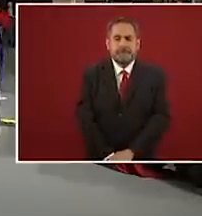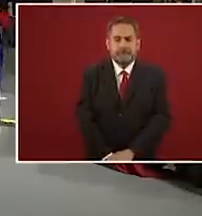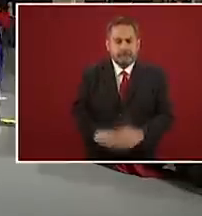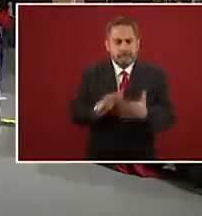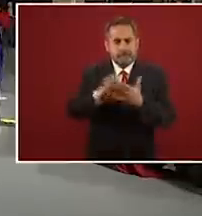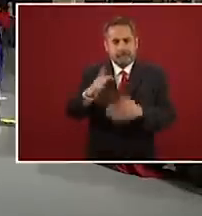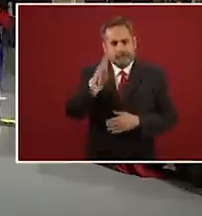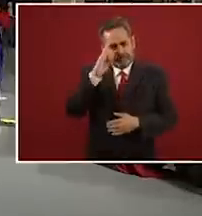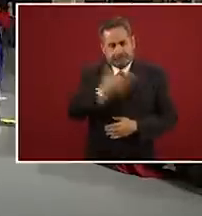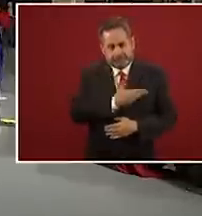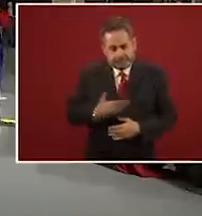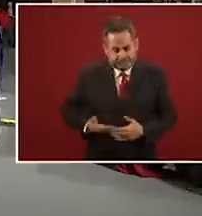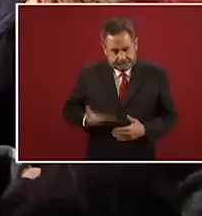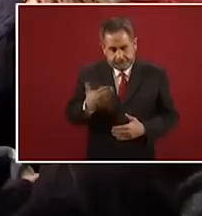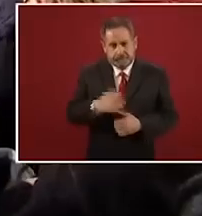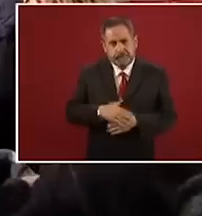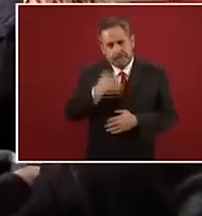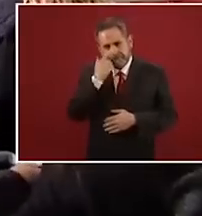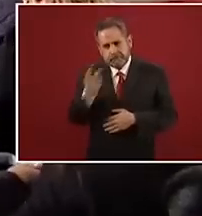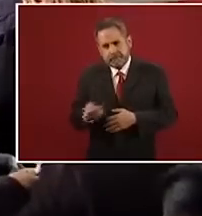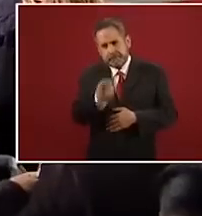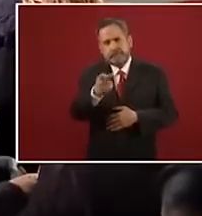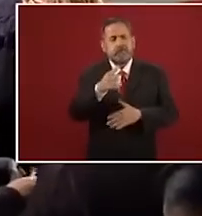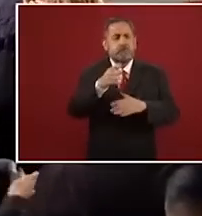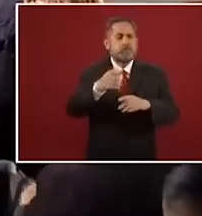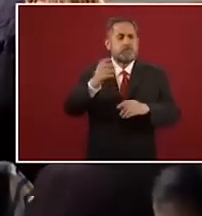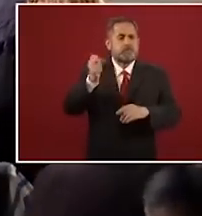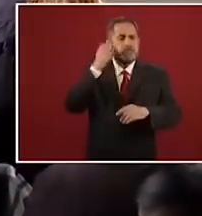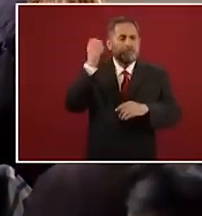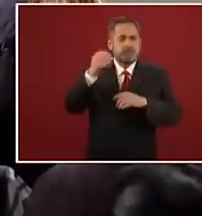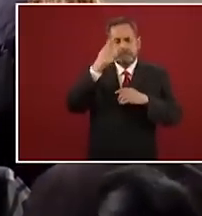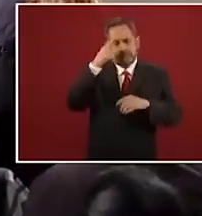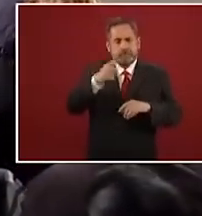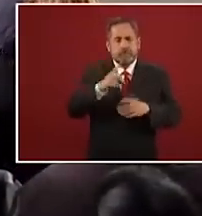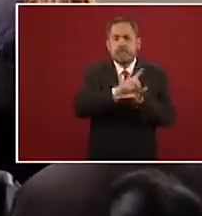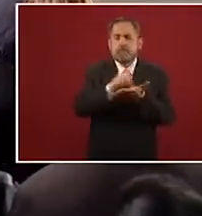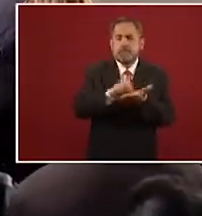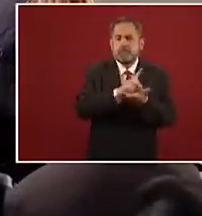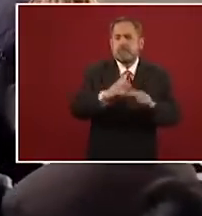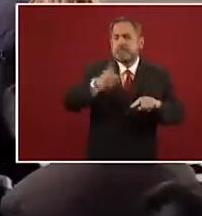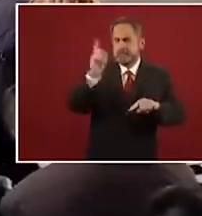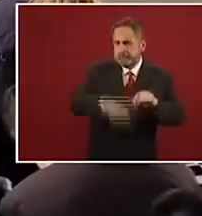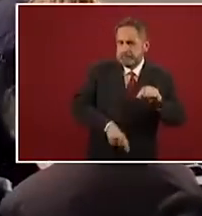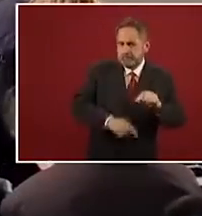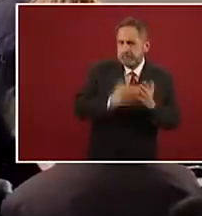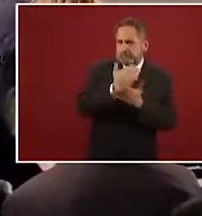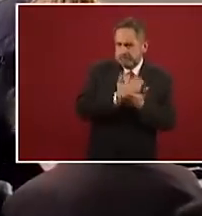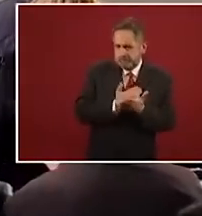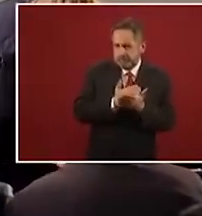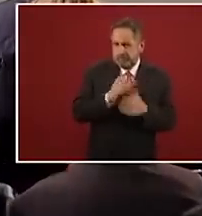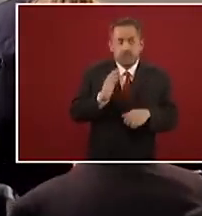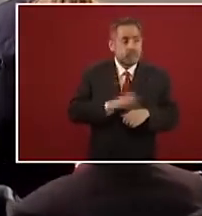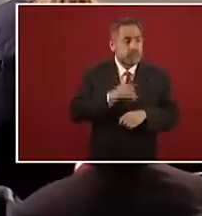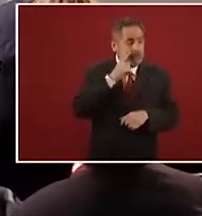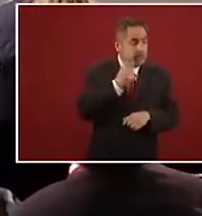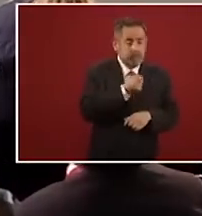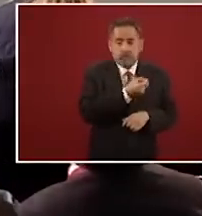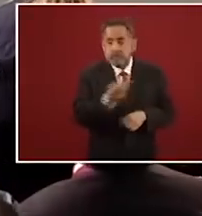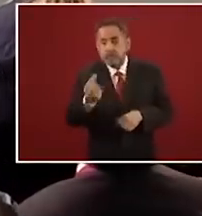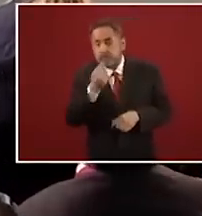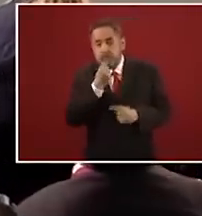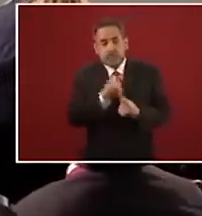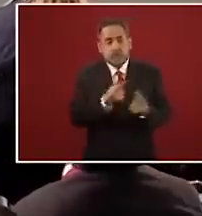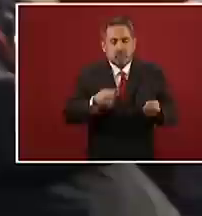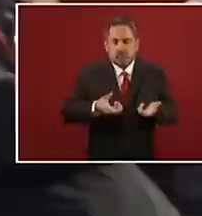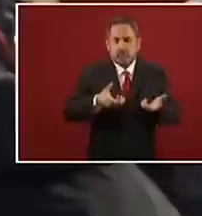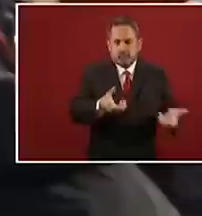Gracias, señor presidente. Quería preguntarle acerca de la campaña antidrogas. ¿Cómo va? Porque hay muchos niños que no solo en